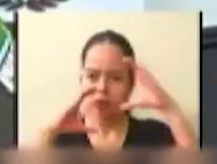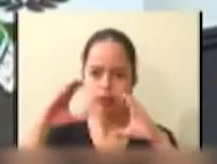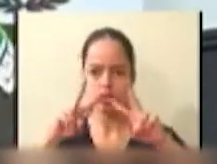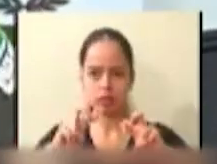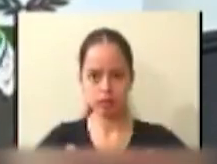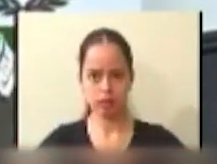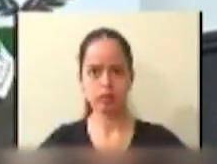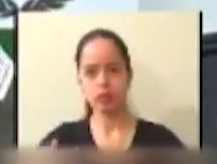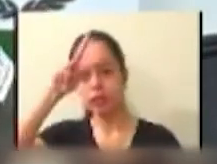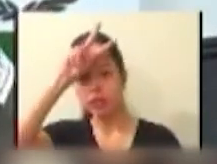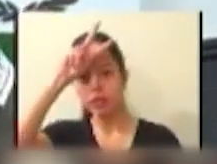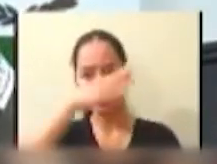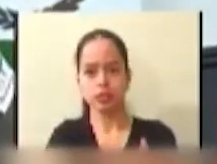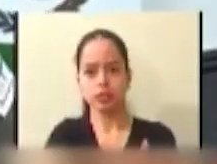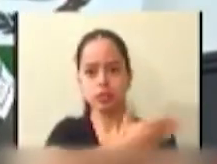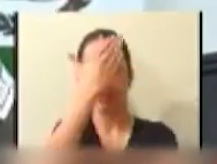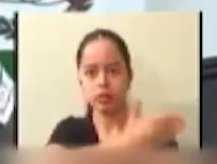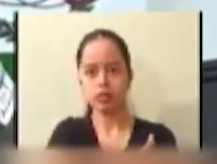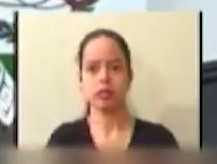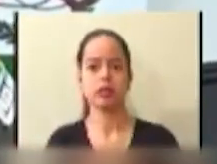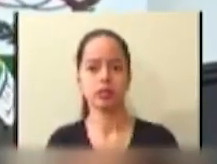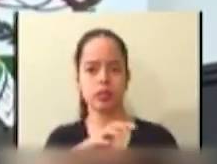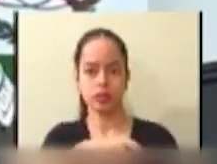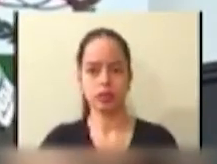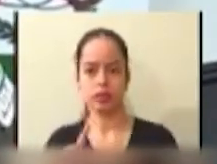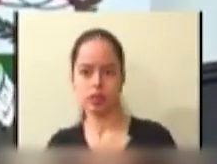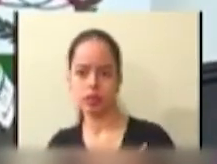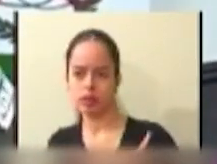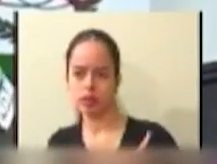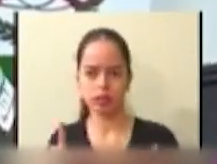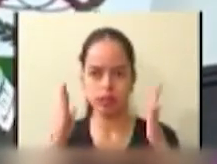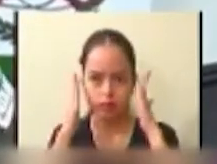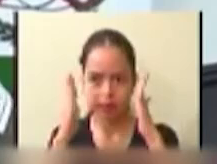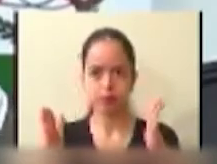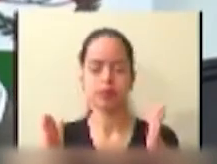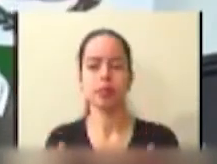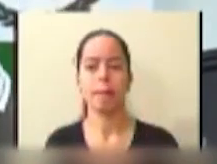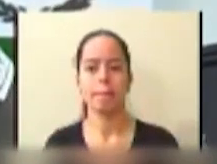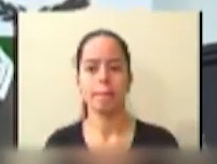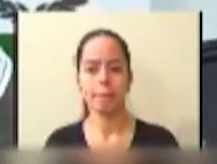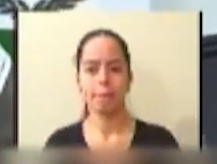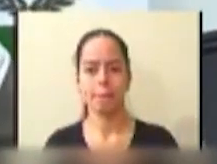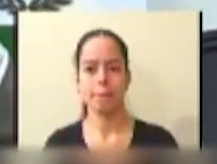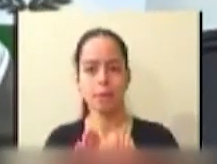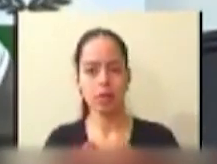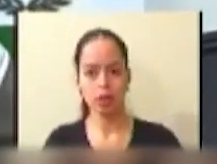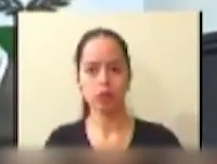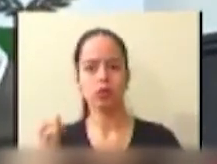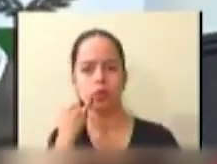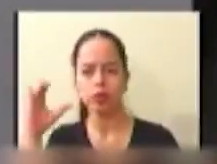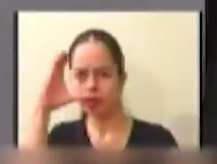lo que constituye soberanía extrema, Chiringallo, San Lorenzo con el Perú, para que se